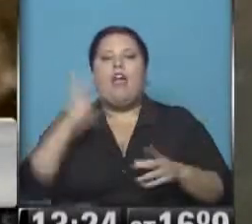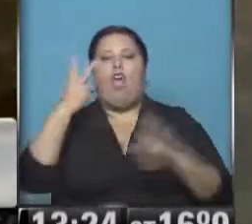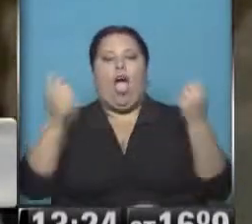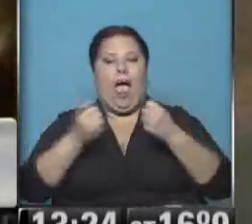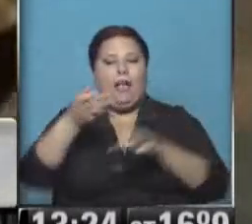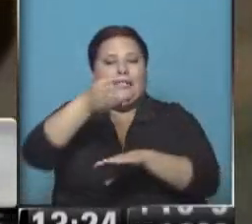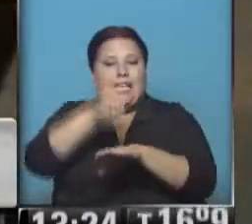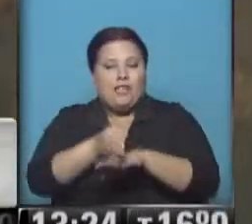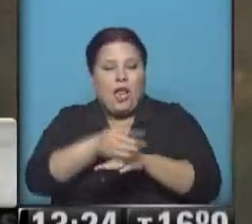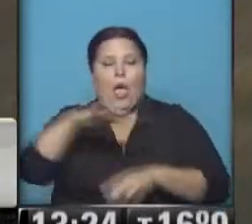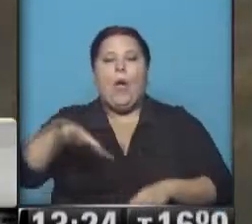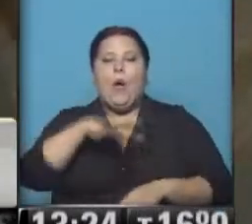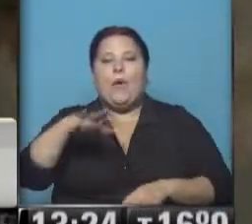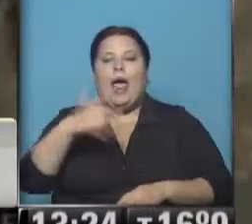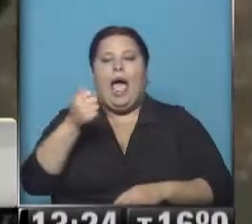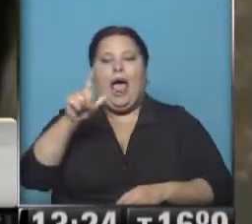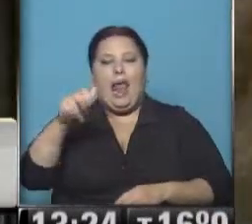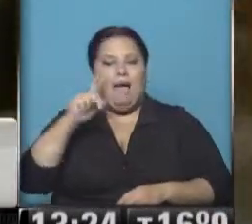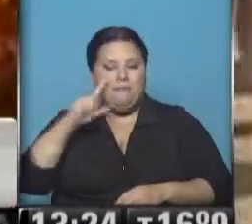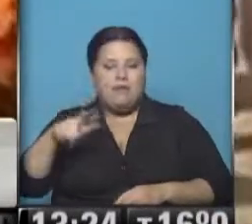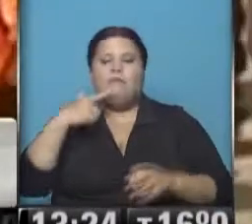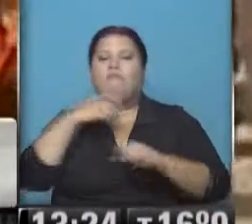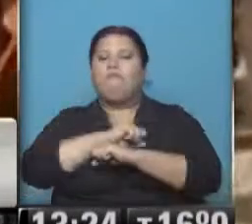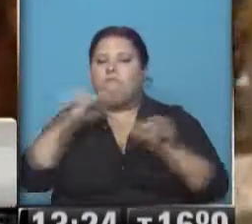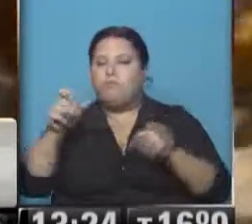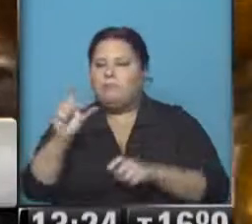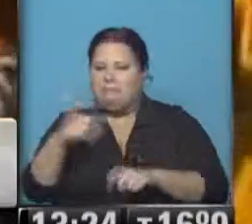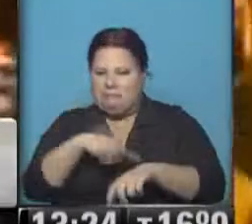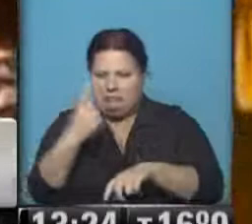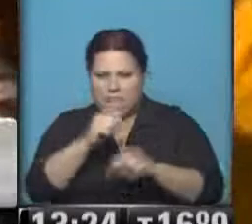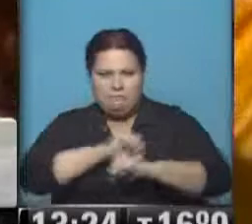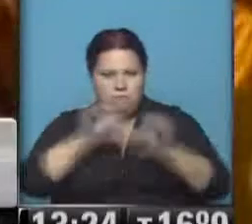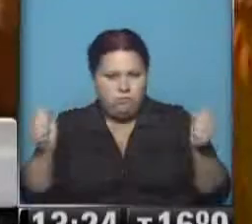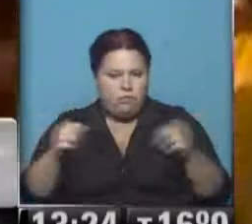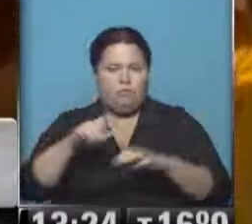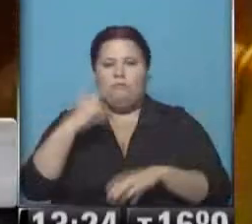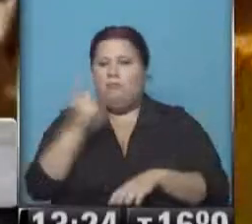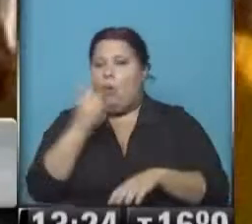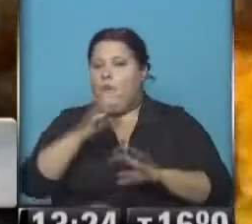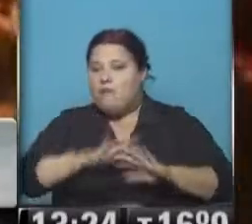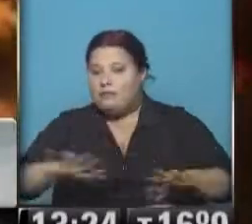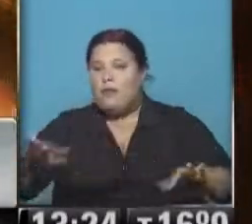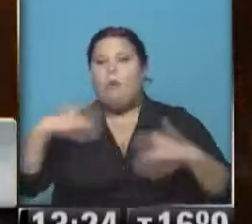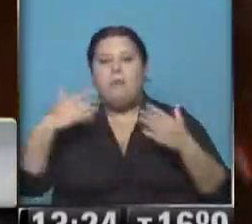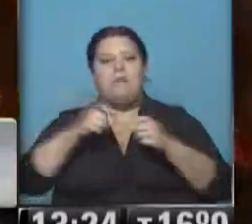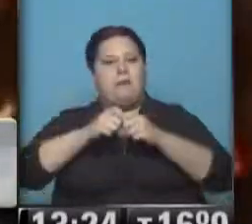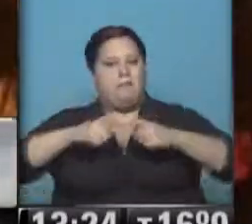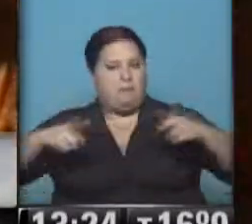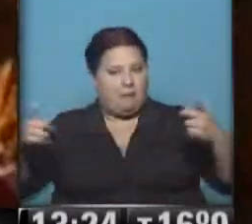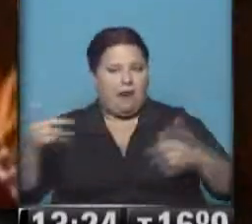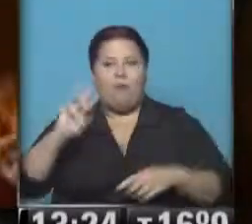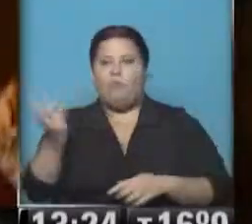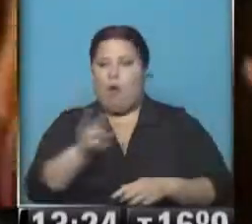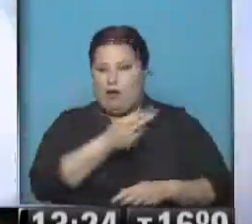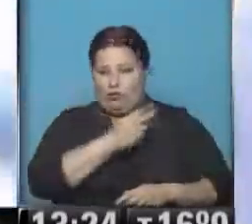coches estacionados en el barrio Al-Amil. Fueron detonados con diferencia de minutos. Con el correr de las horas podría aumentar el número